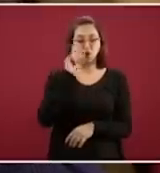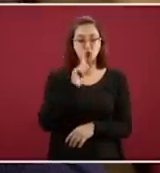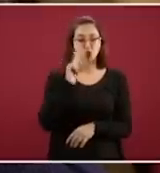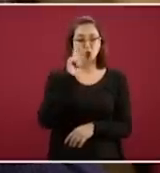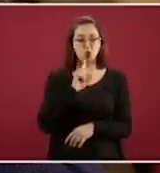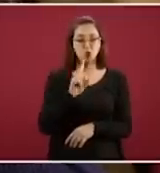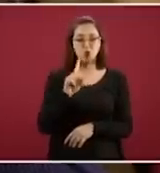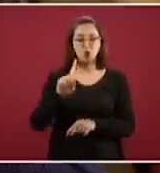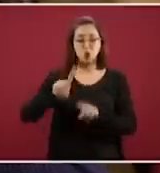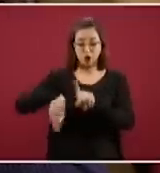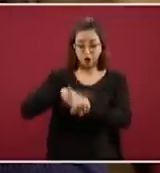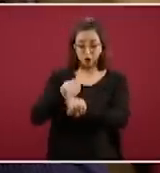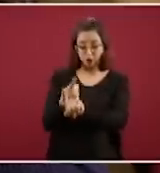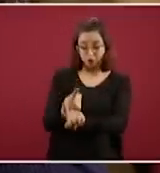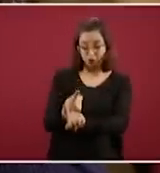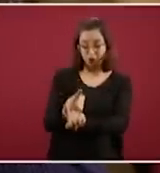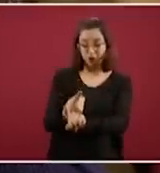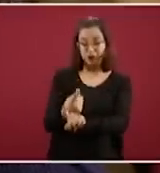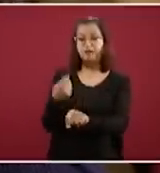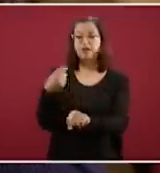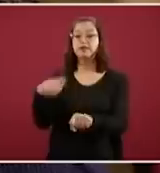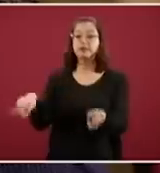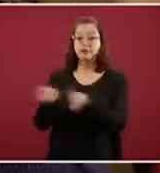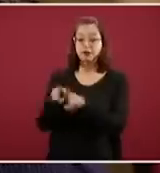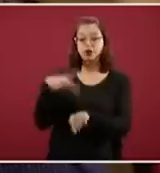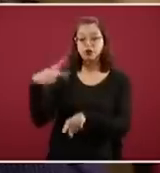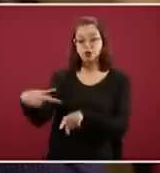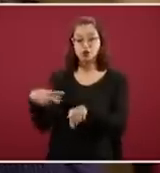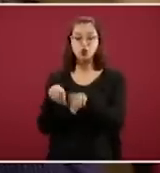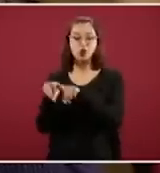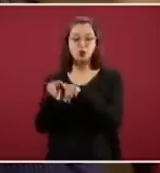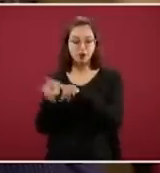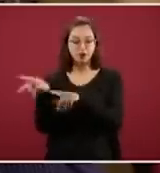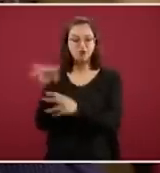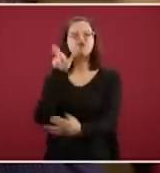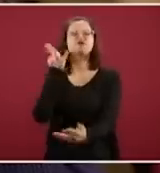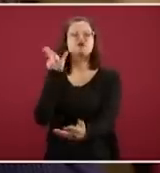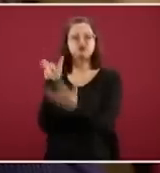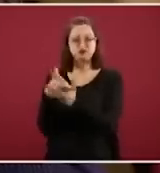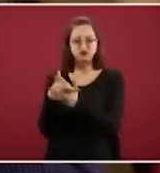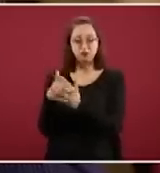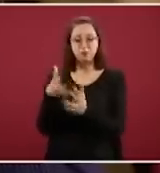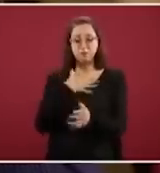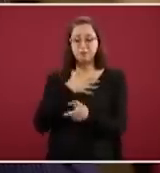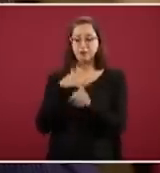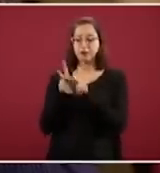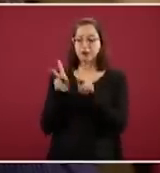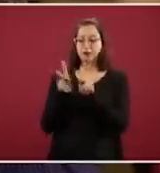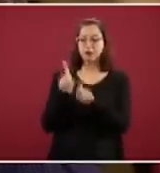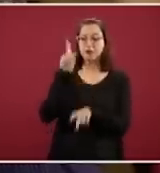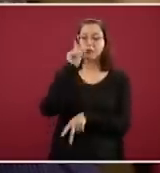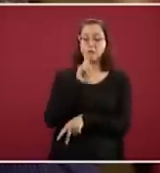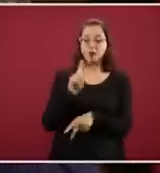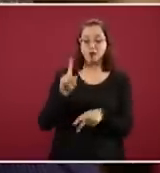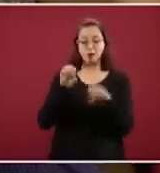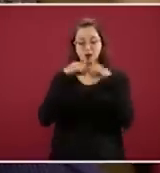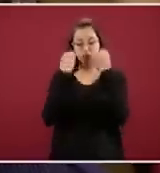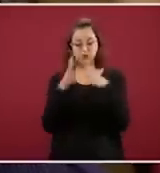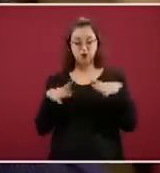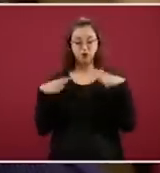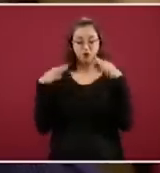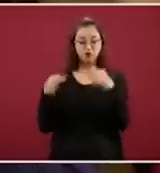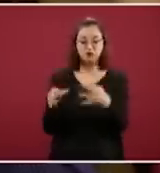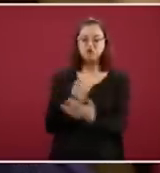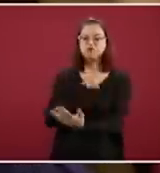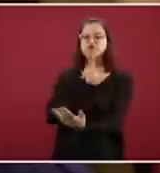mujeres violadas, asesinaron a mi prima con la que fundamos a la organización